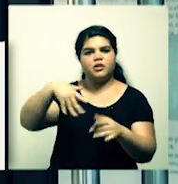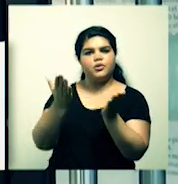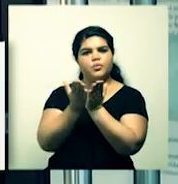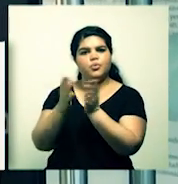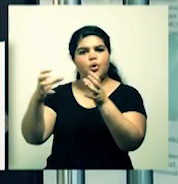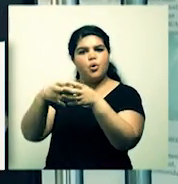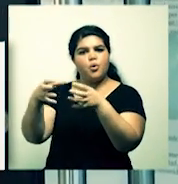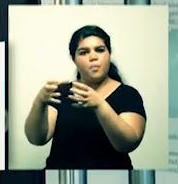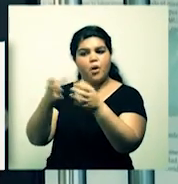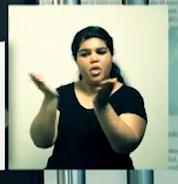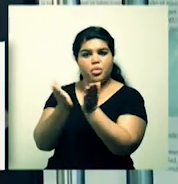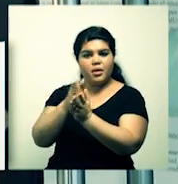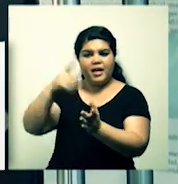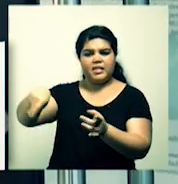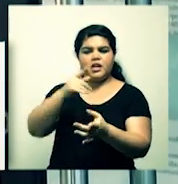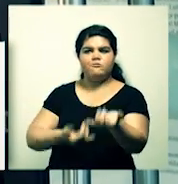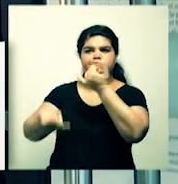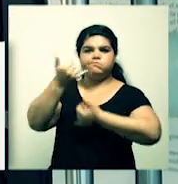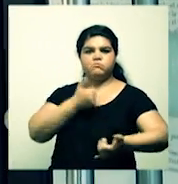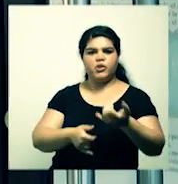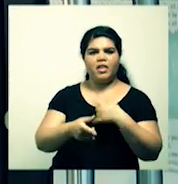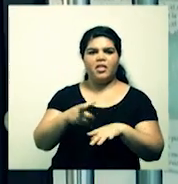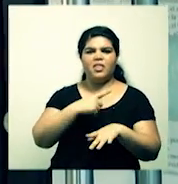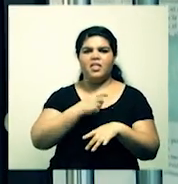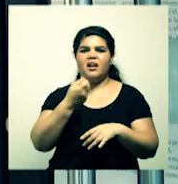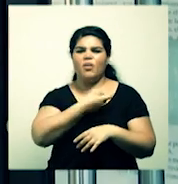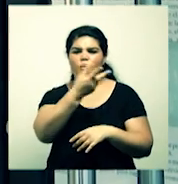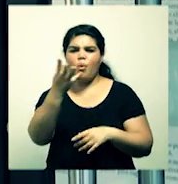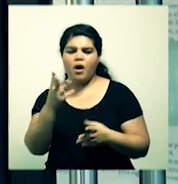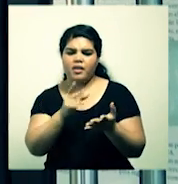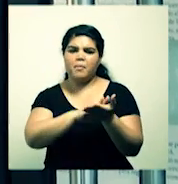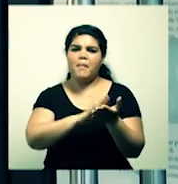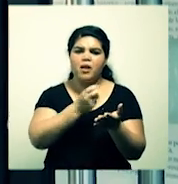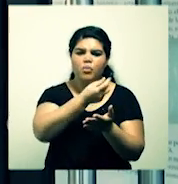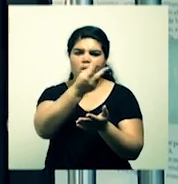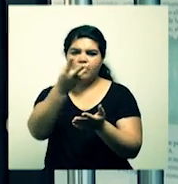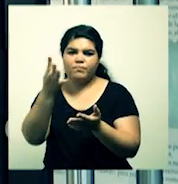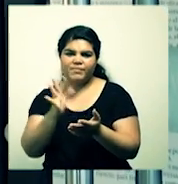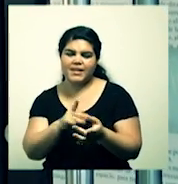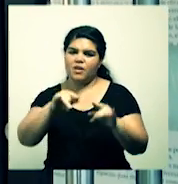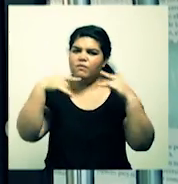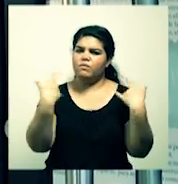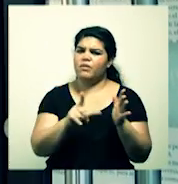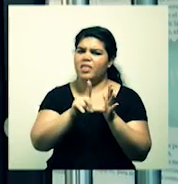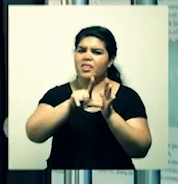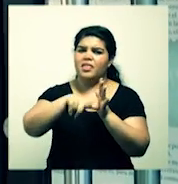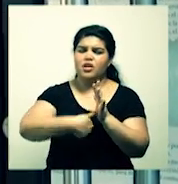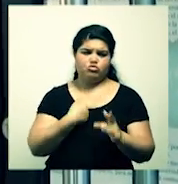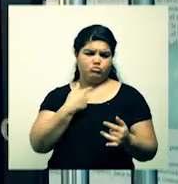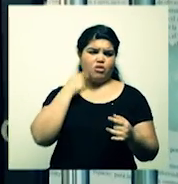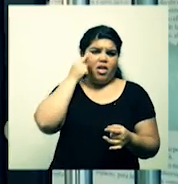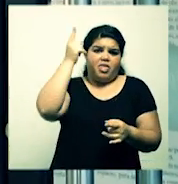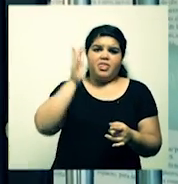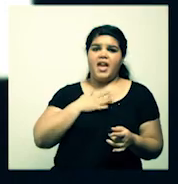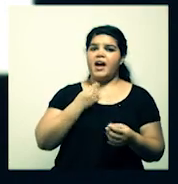año, los chicos me comentaron lo largo que se hacía el recuento en papel. Entonces yo propuse la idea de un